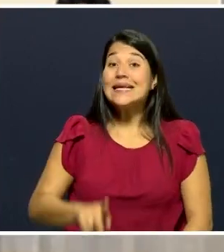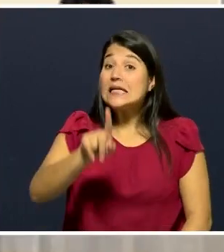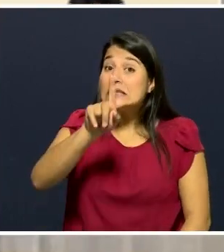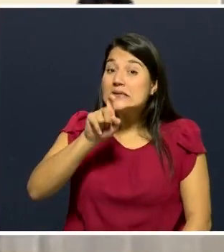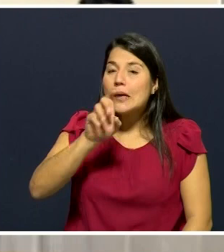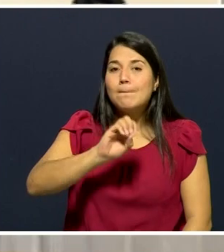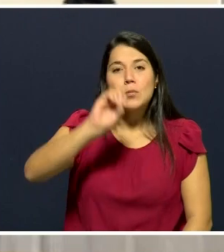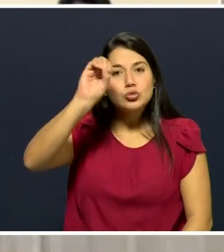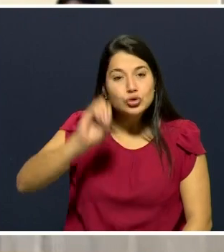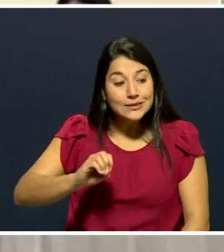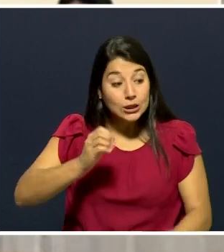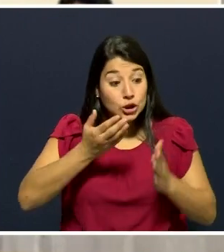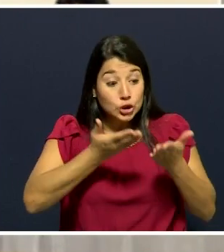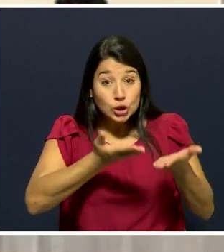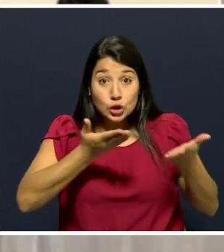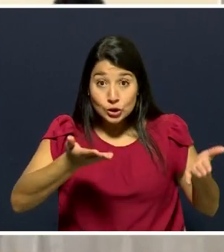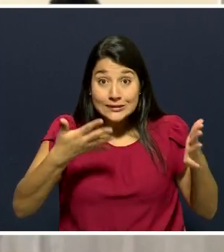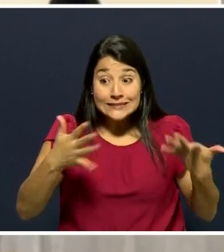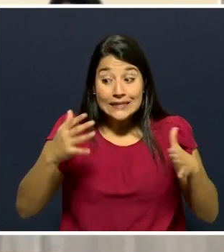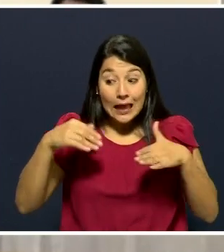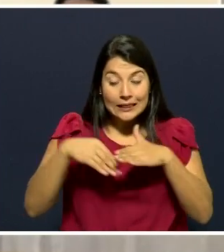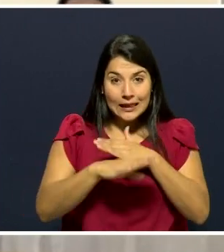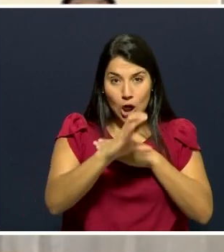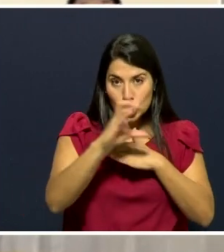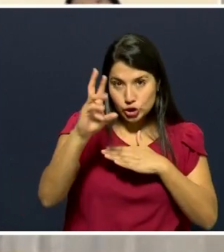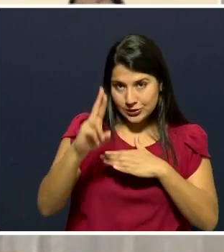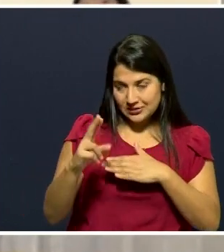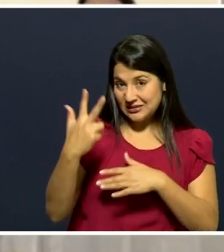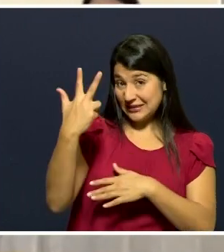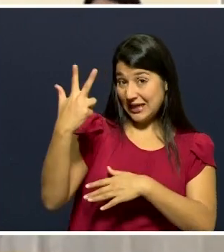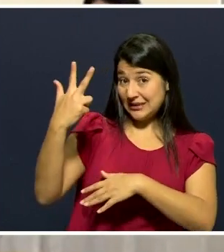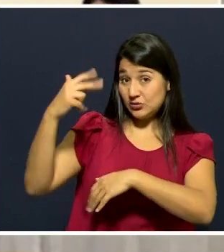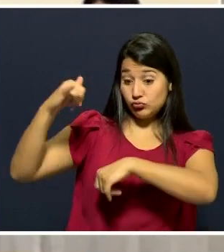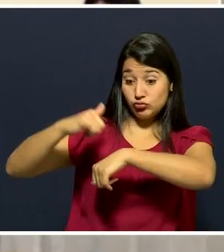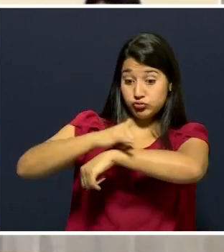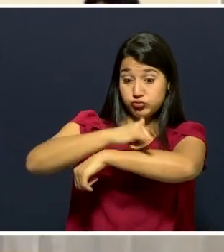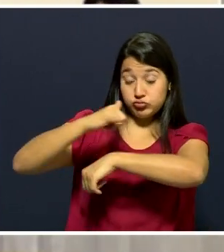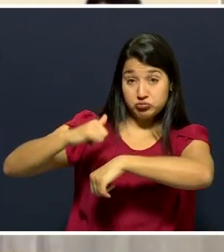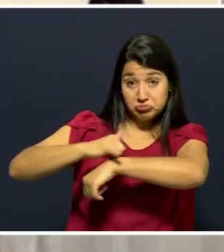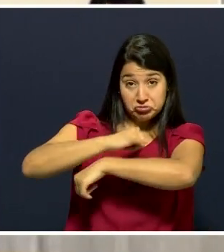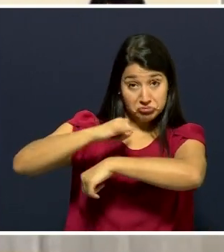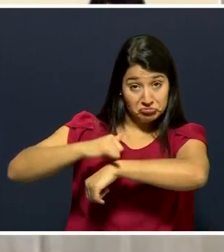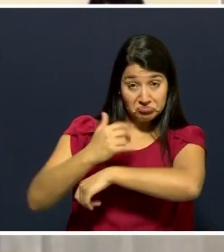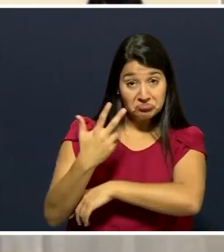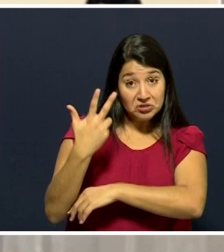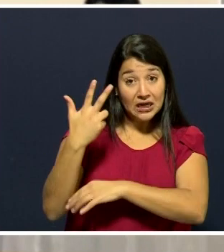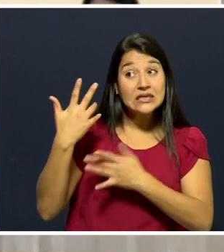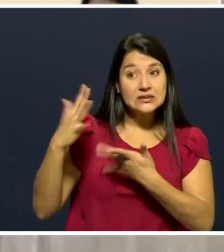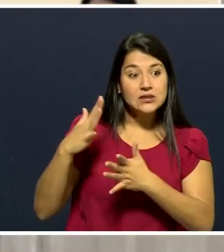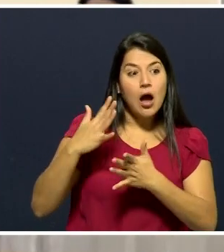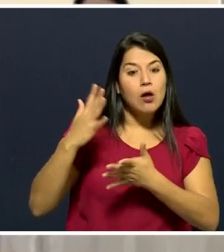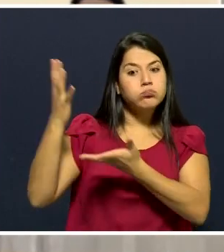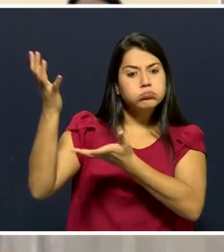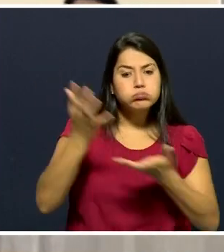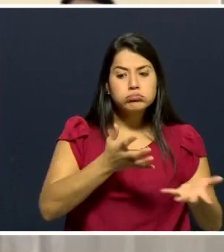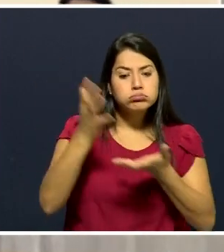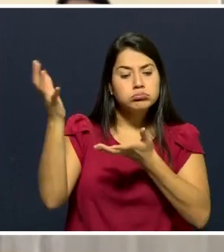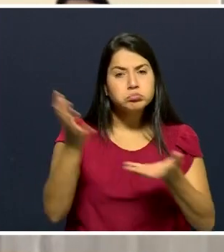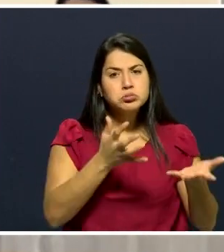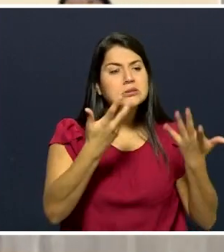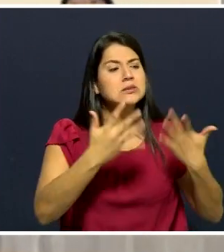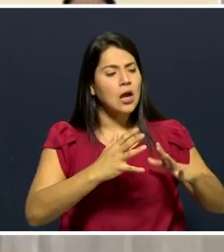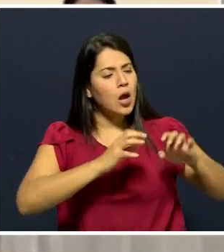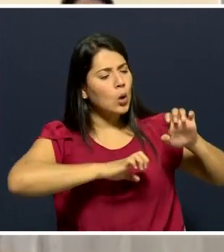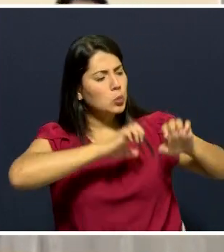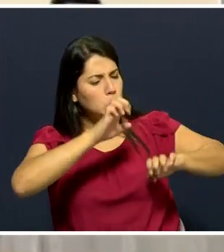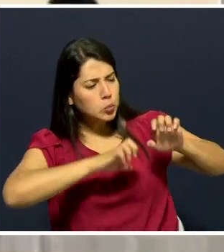los lotes que ingresaron al país en 3 vuelos distintos ya ha sido evaluado y todos los